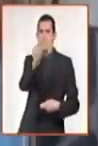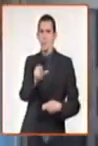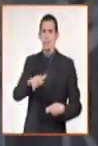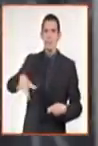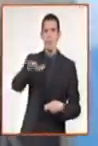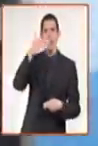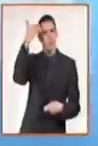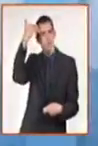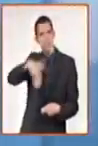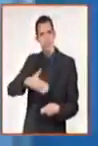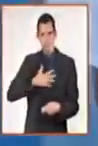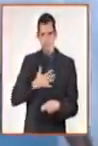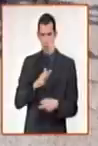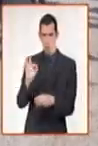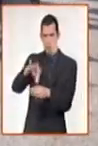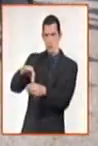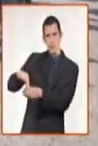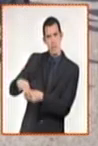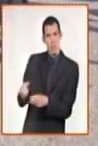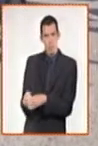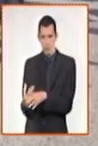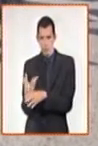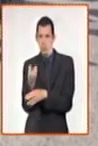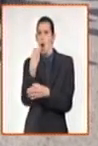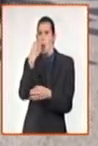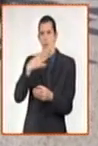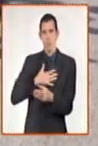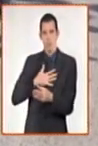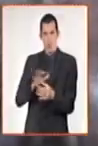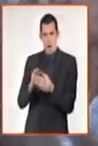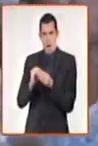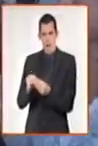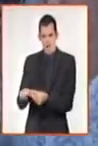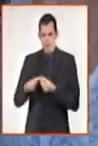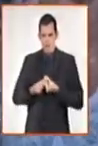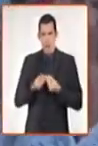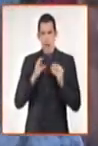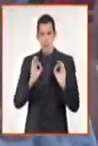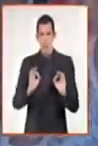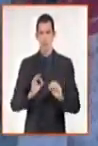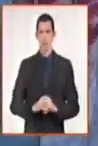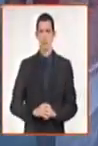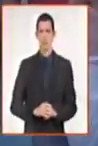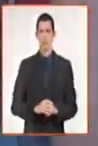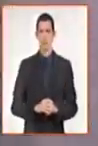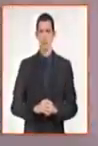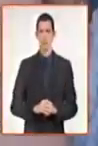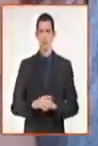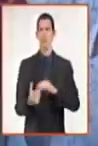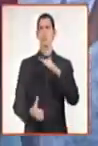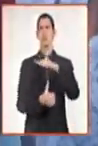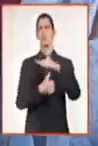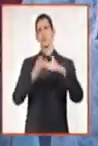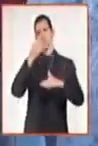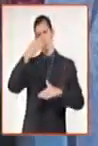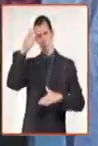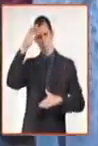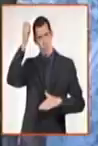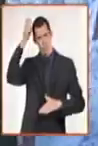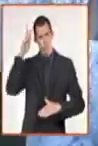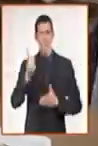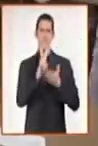partido recorrió el poblado, donde visitó el círculo infantil, la bodega, el consultorio del médico de la familia y la escuela